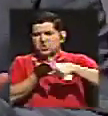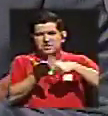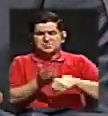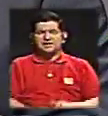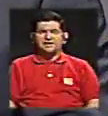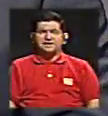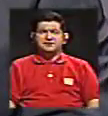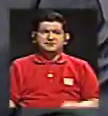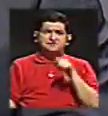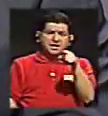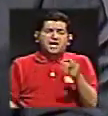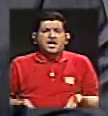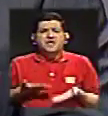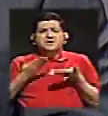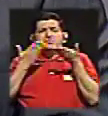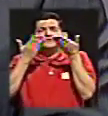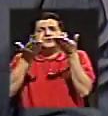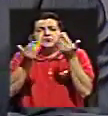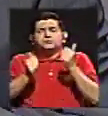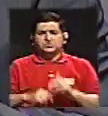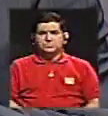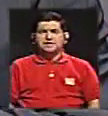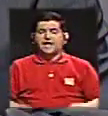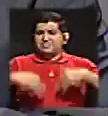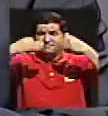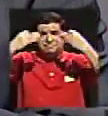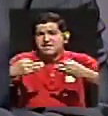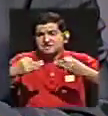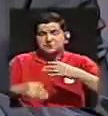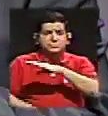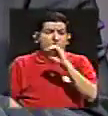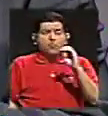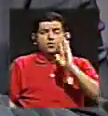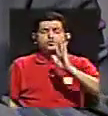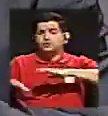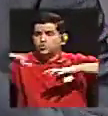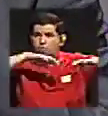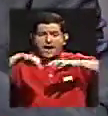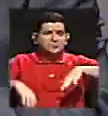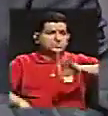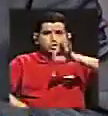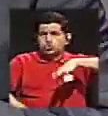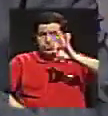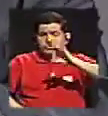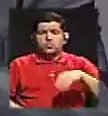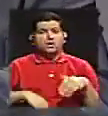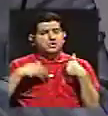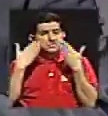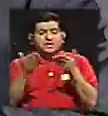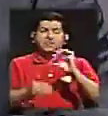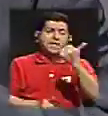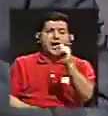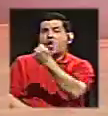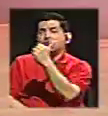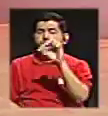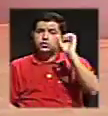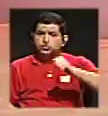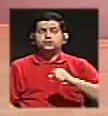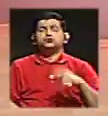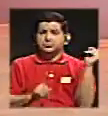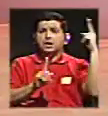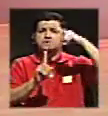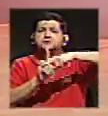ceden su su decisión o ceden su acción de elegir a los demás que sí están